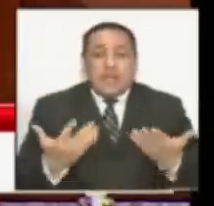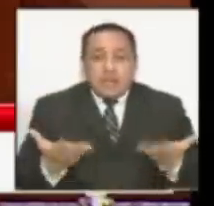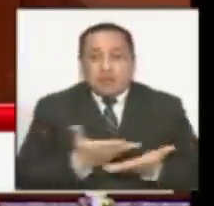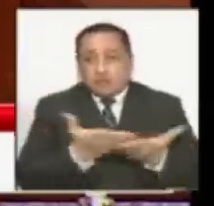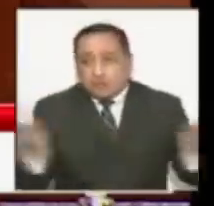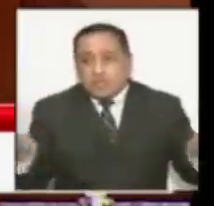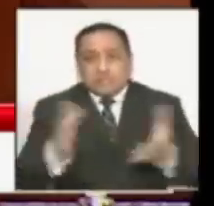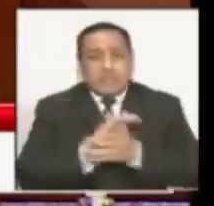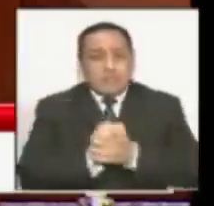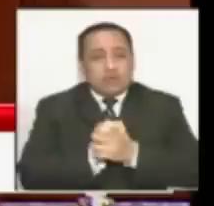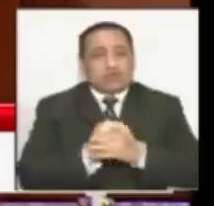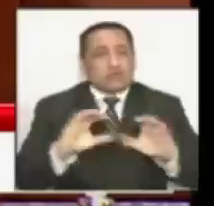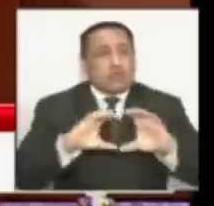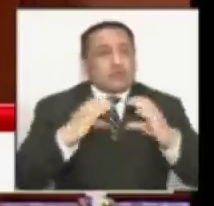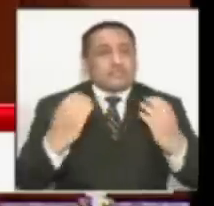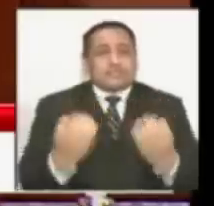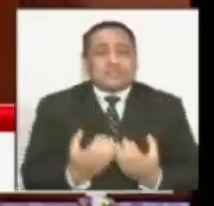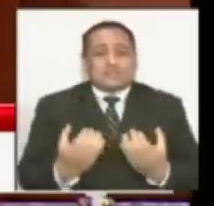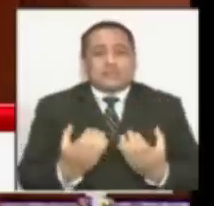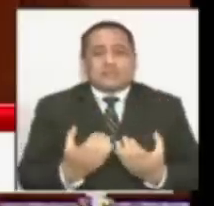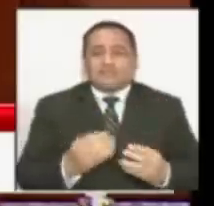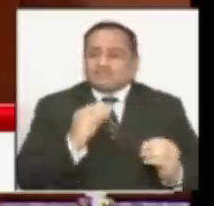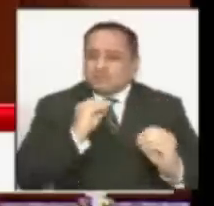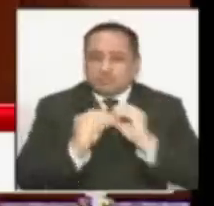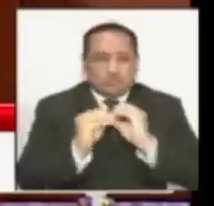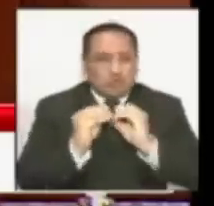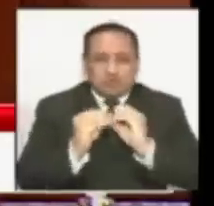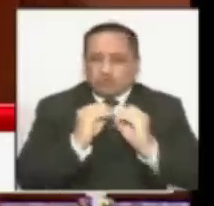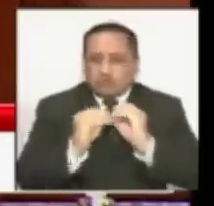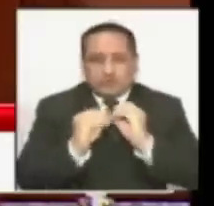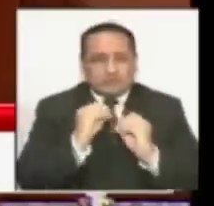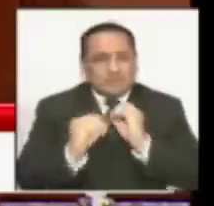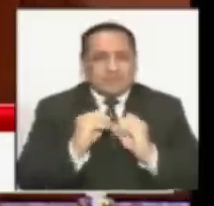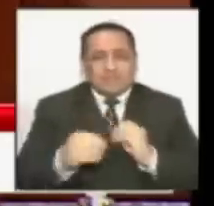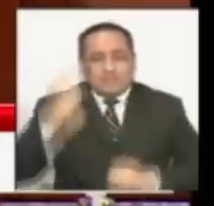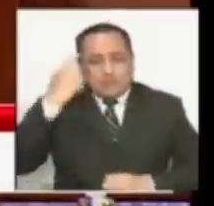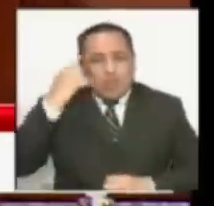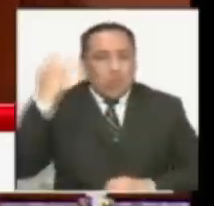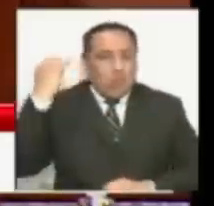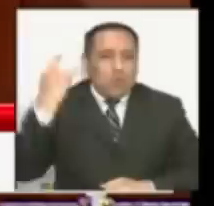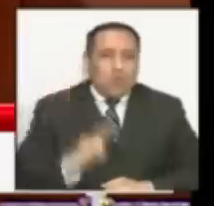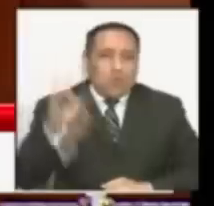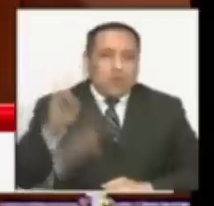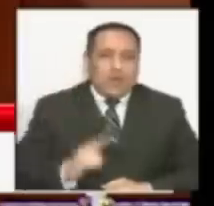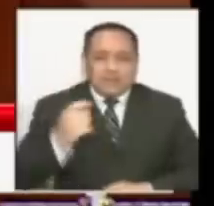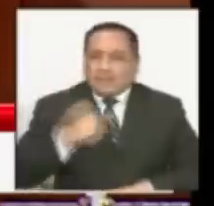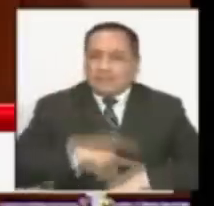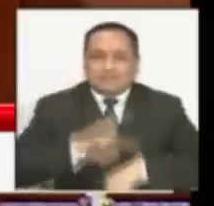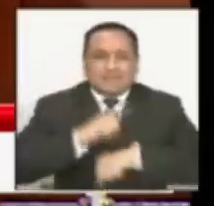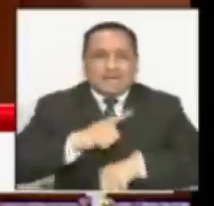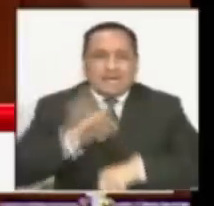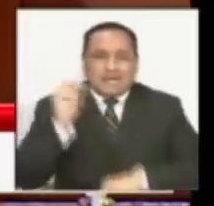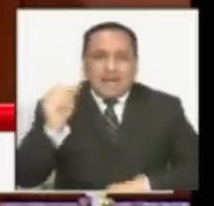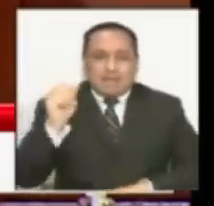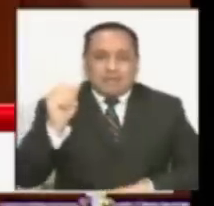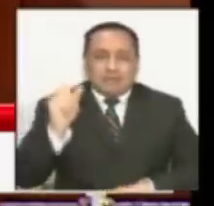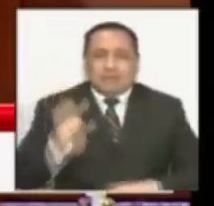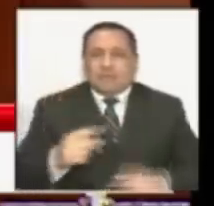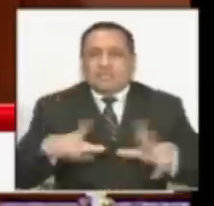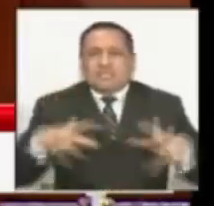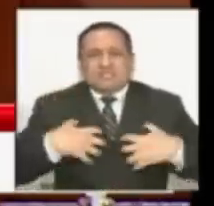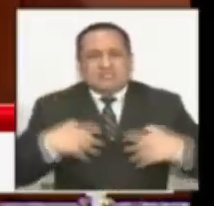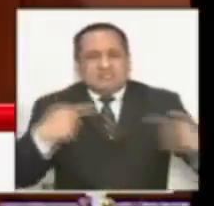queridos compañeros congresistas, remediar esto con un sentido de urgencia, dejando de lado